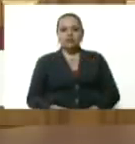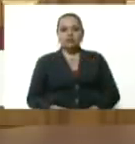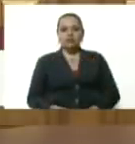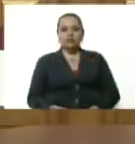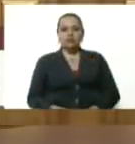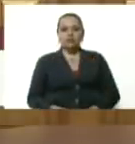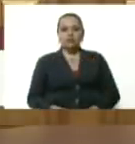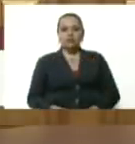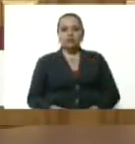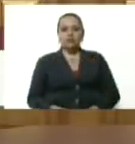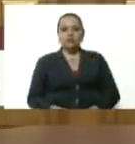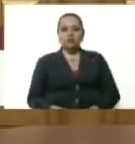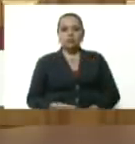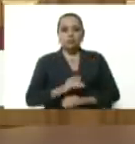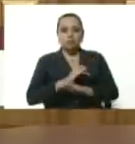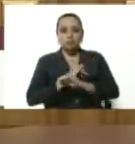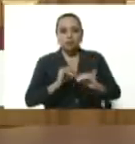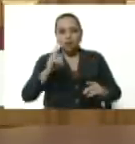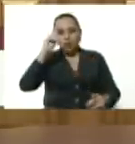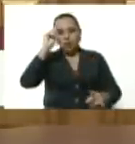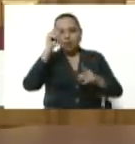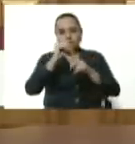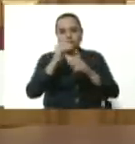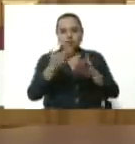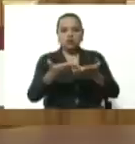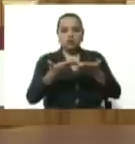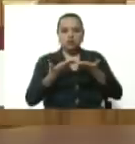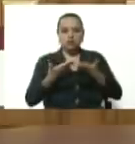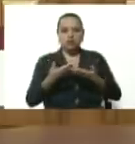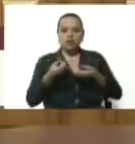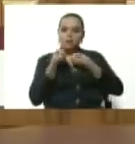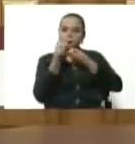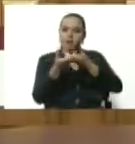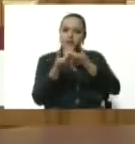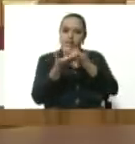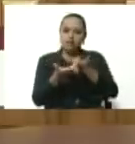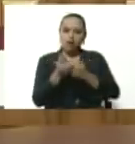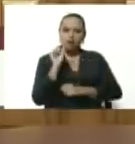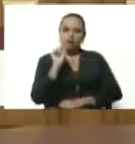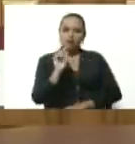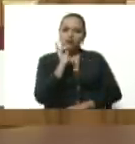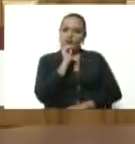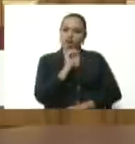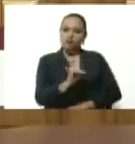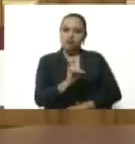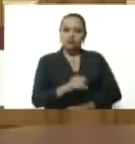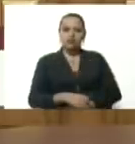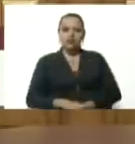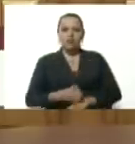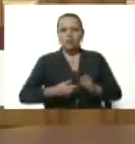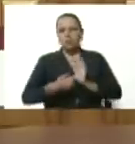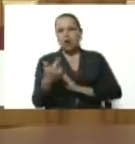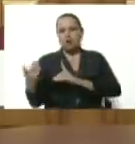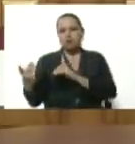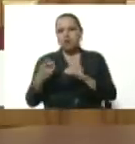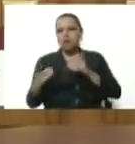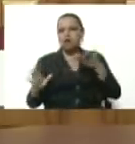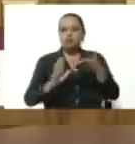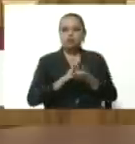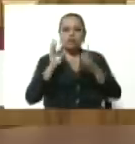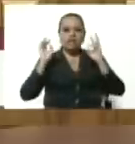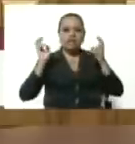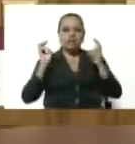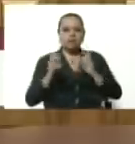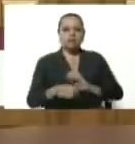el cometido que se me asignó de expresar un punto de información, más que un debate sobre el tema,